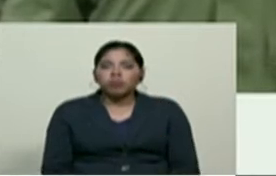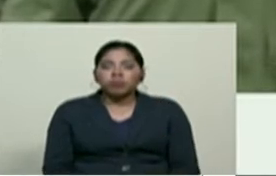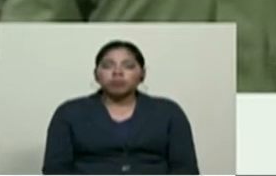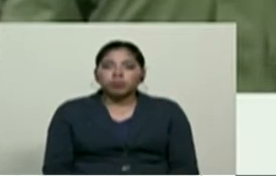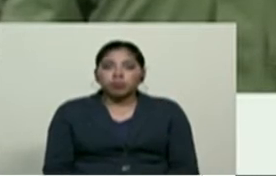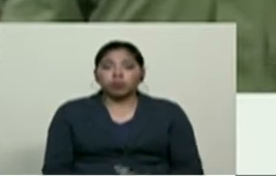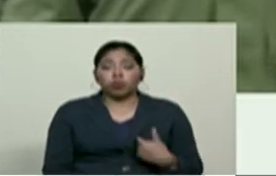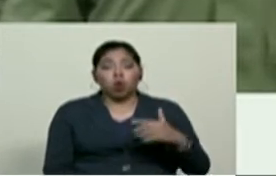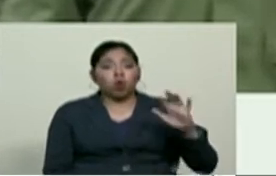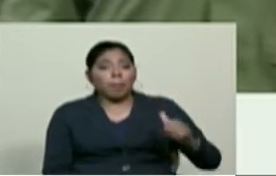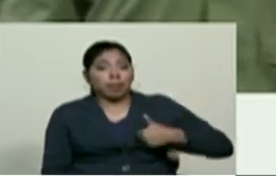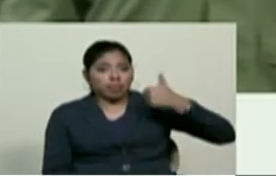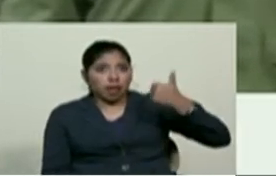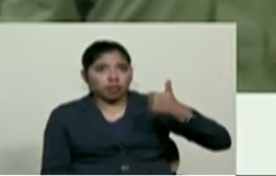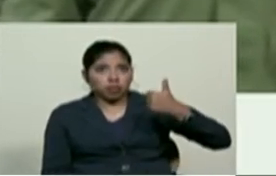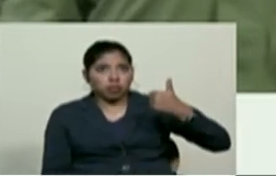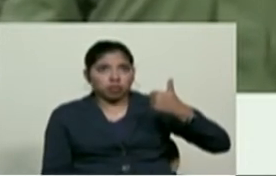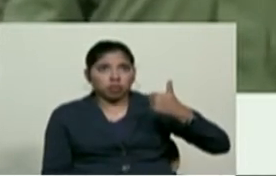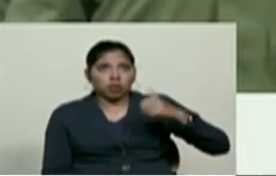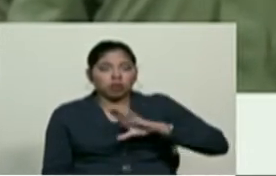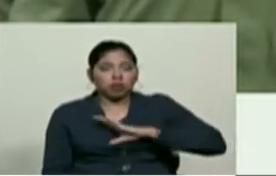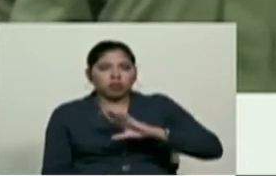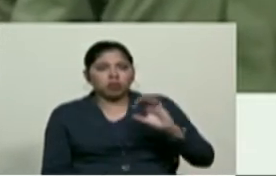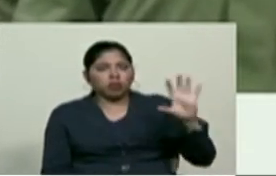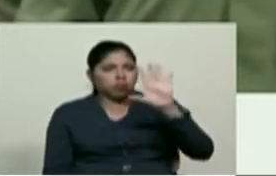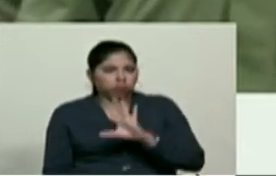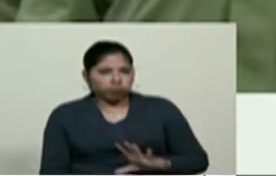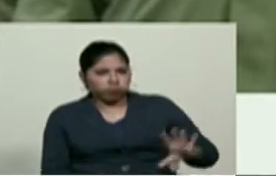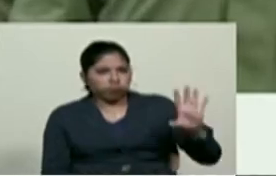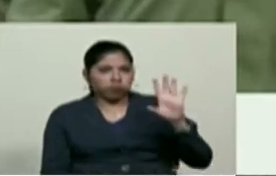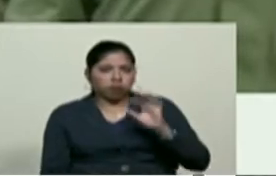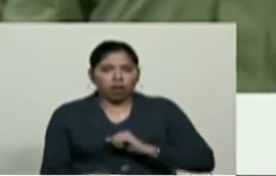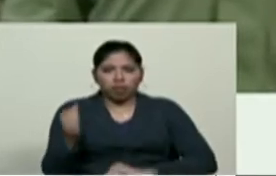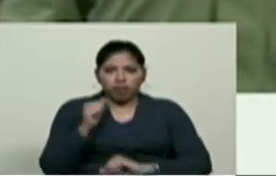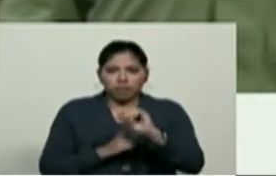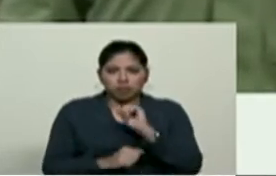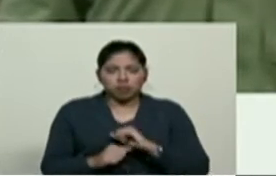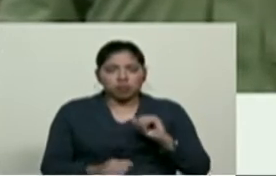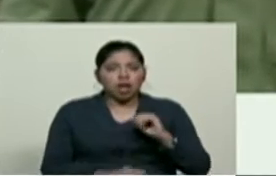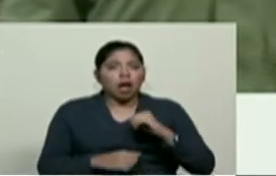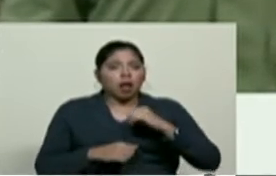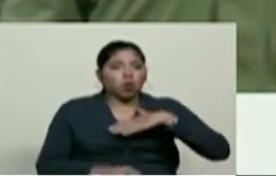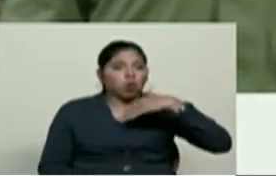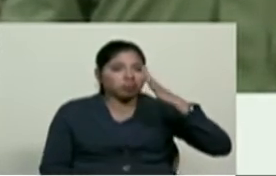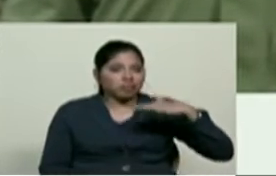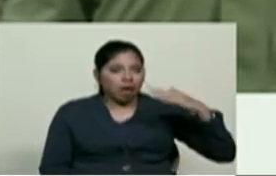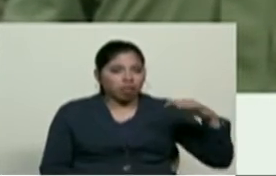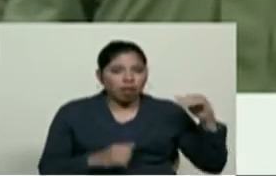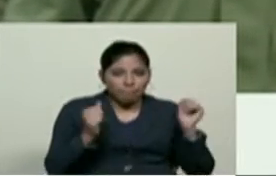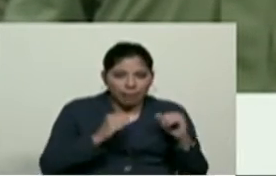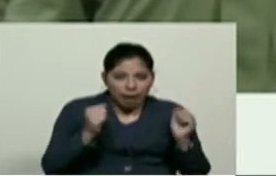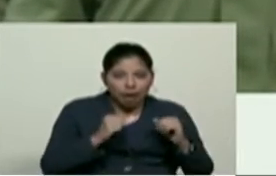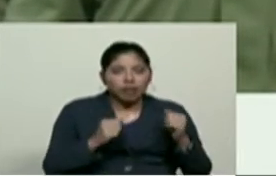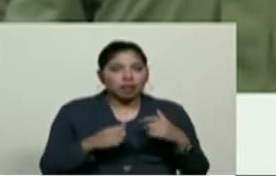comandante de la Región Estratégica de Defensa Integral Los Andes, que